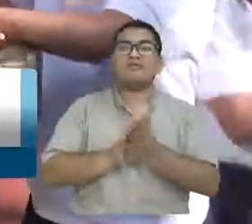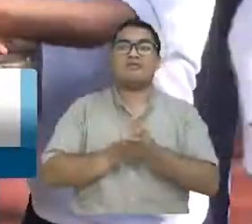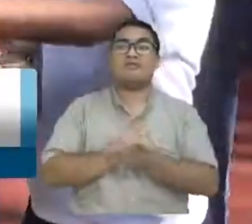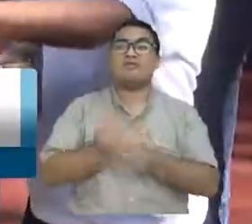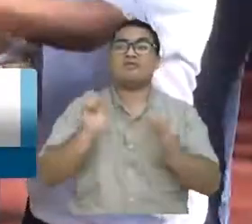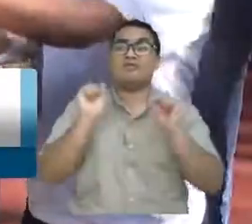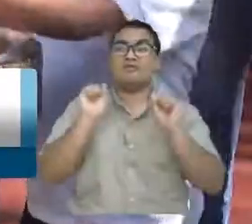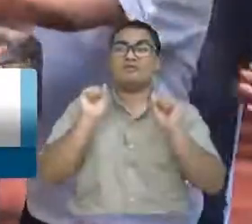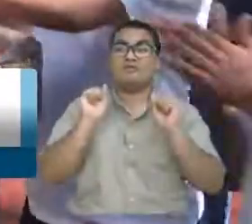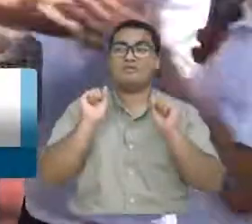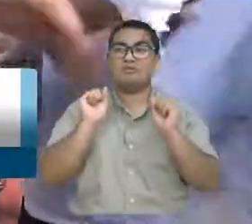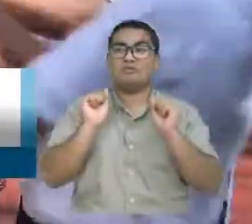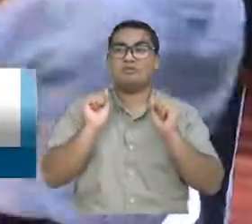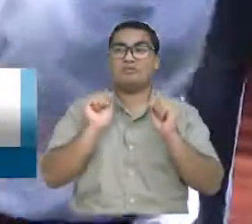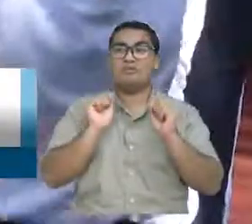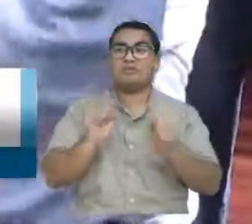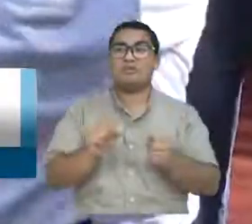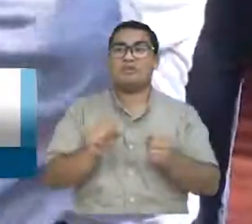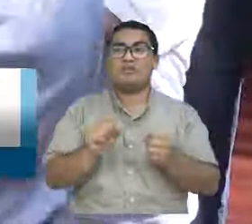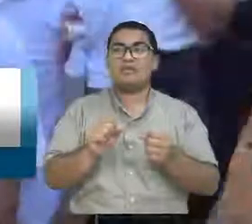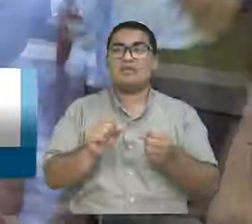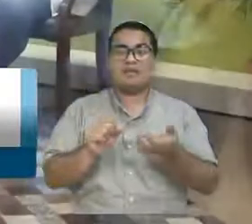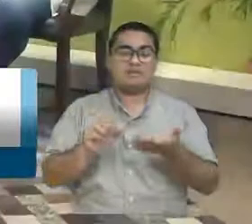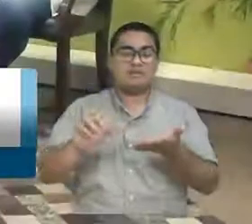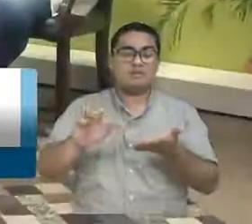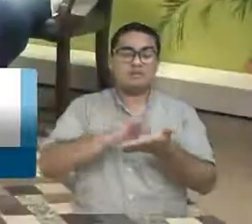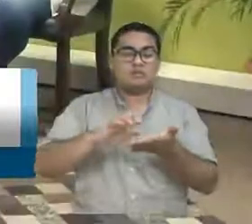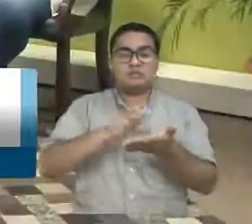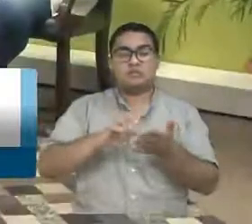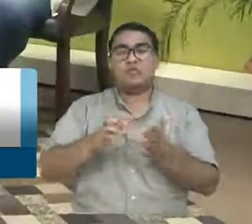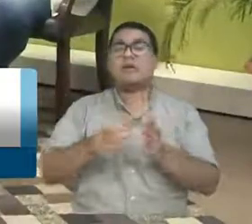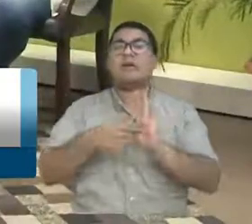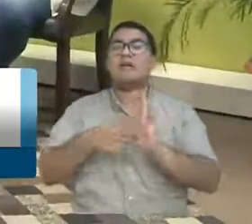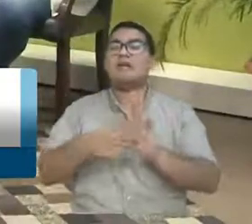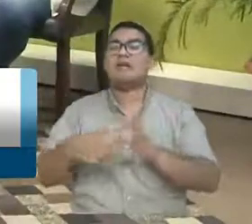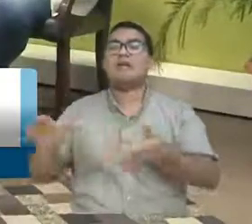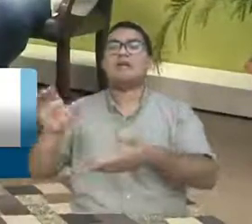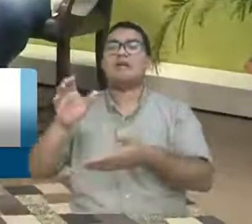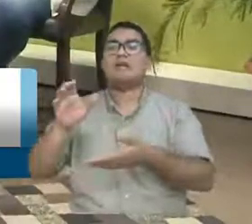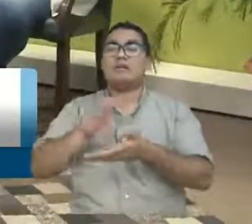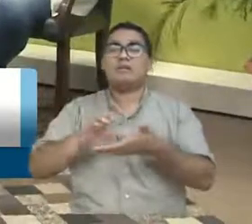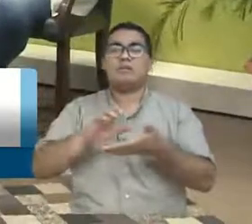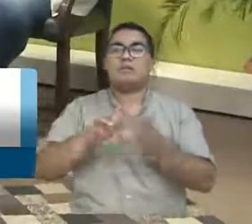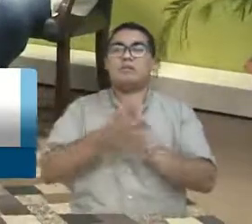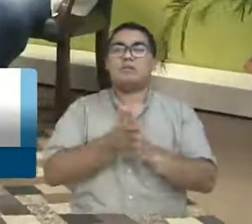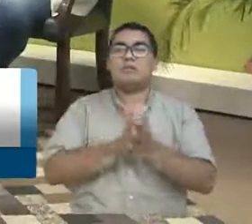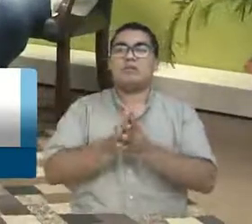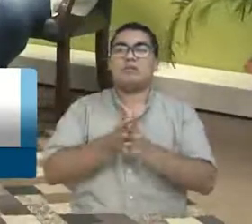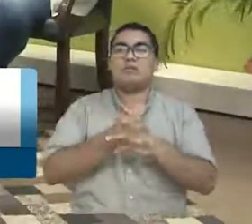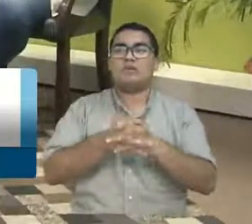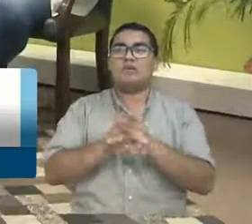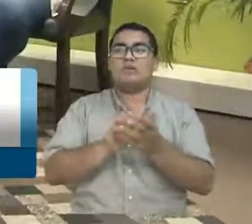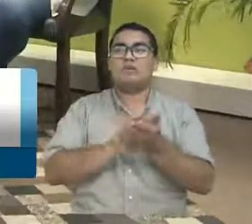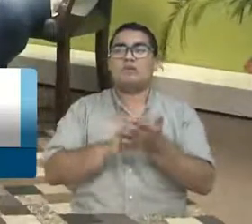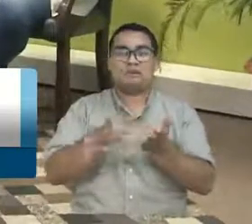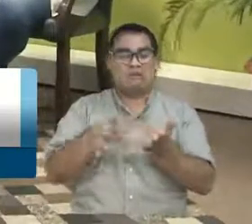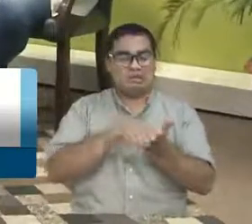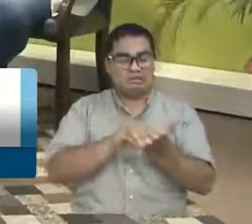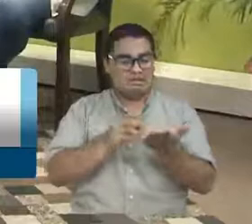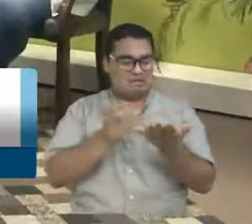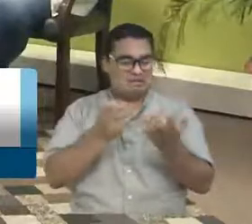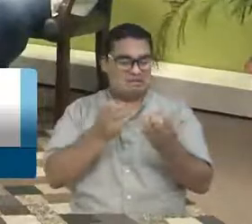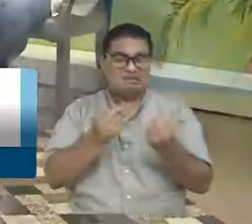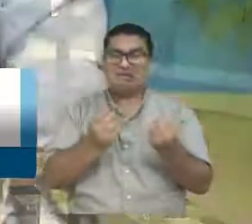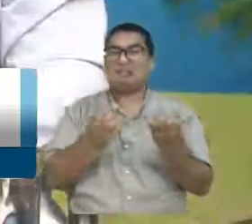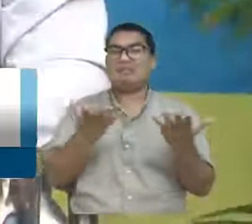un barrido de las células o un barrido de los microorganismos y puede crear una resistencia. Que